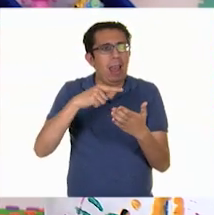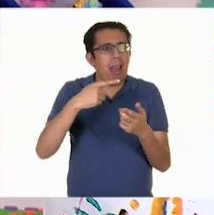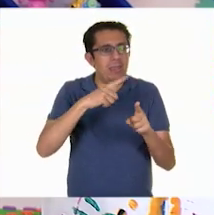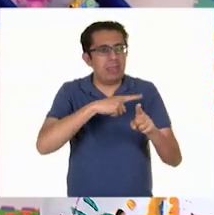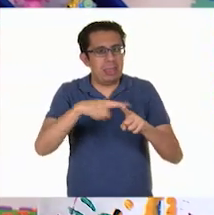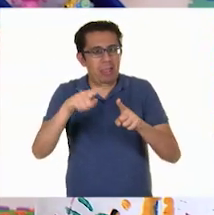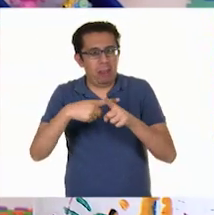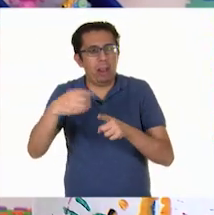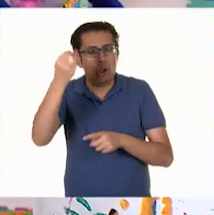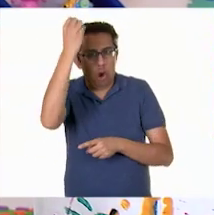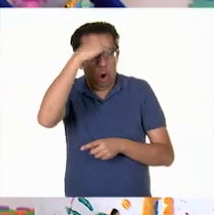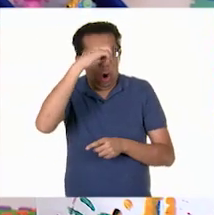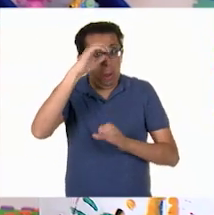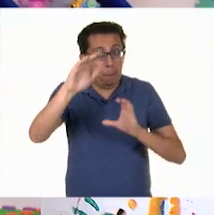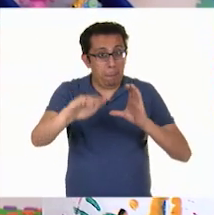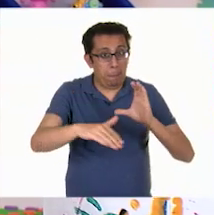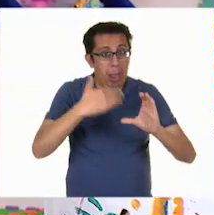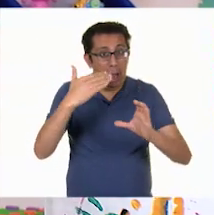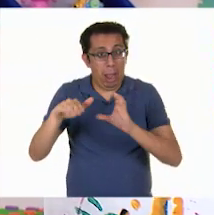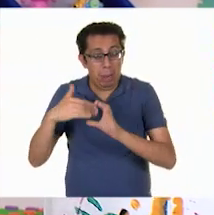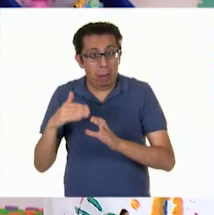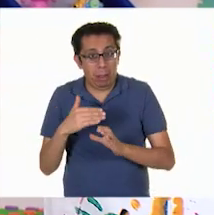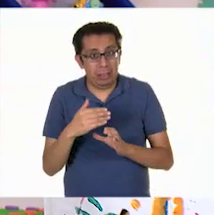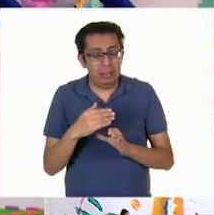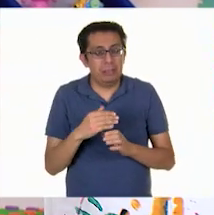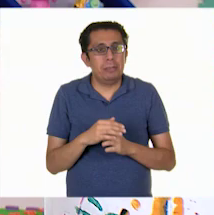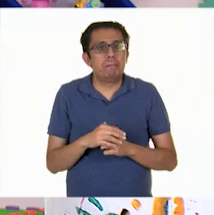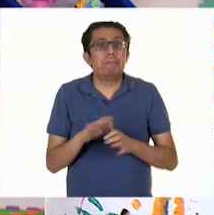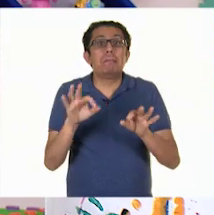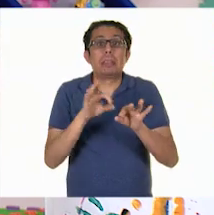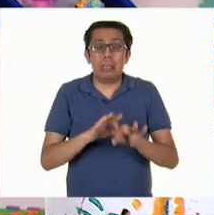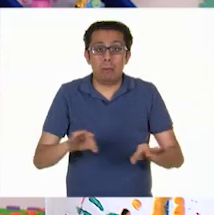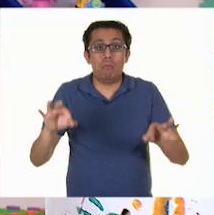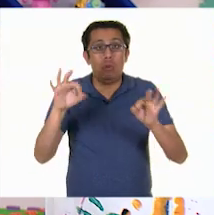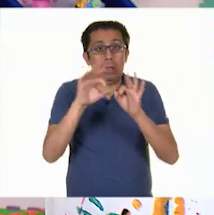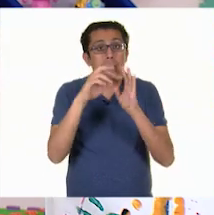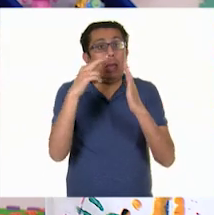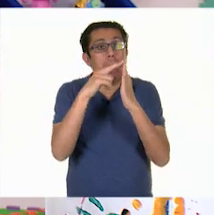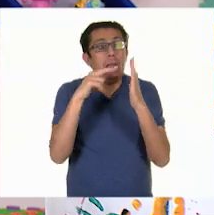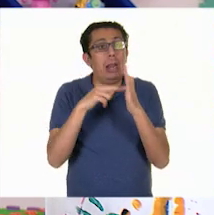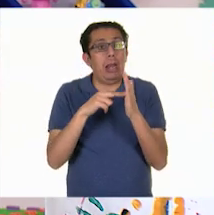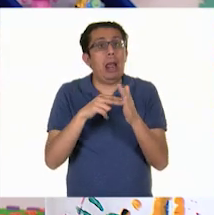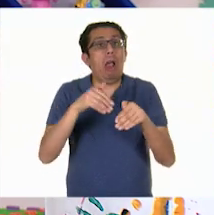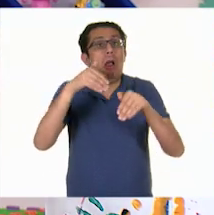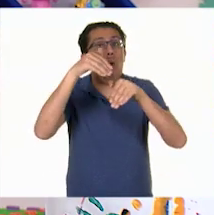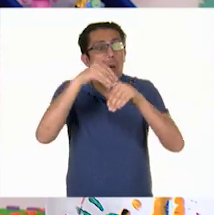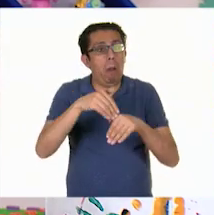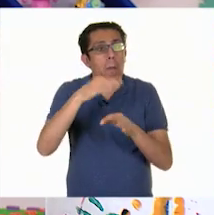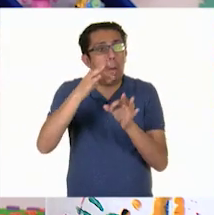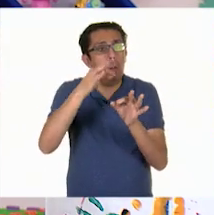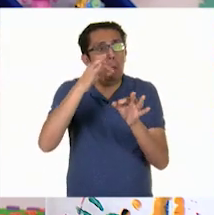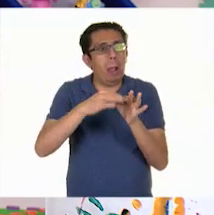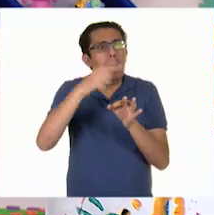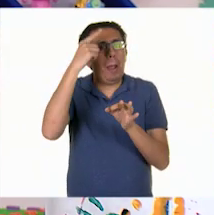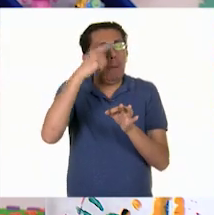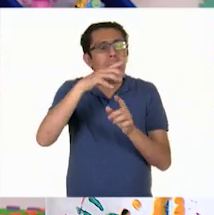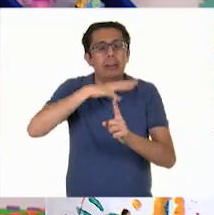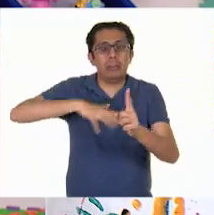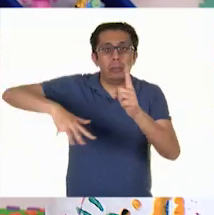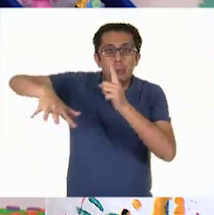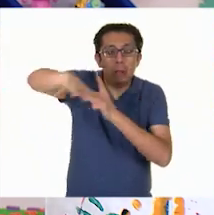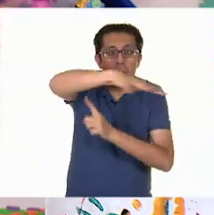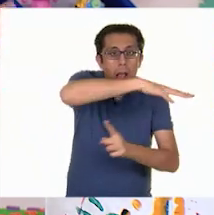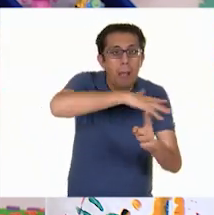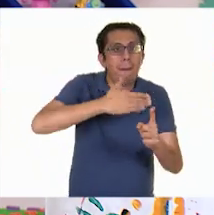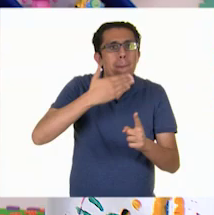compartieron Gloria, las niñas y los niños, es muy importante seguir las reglas, porque las reglas buscan el bien común, la buena